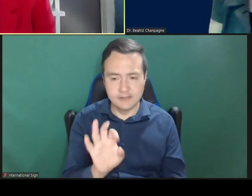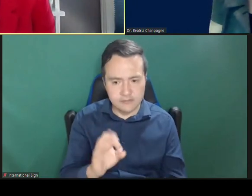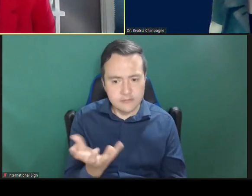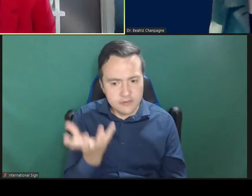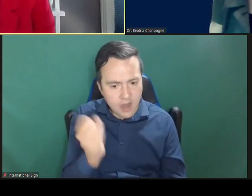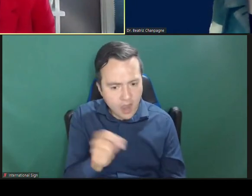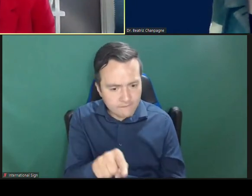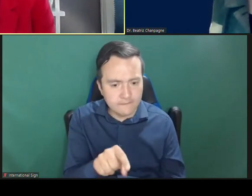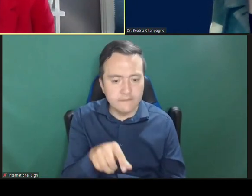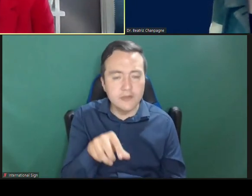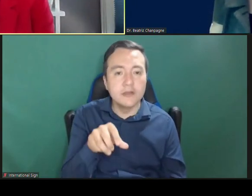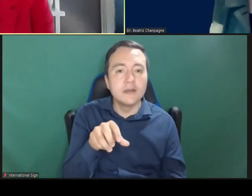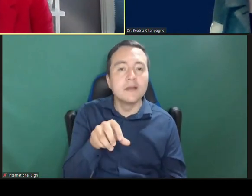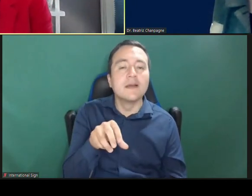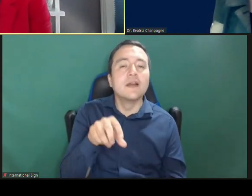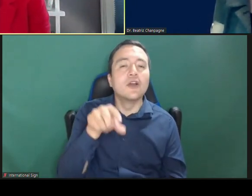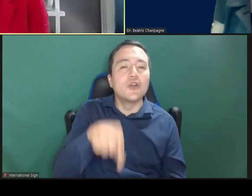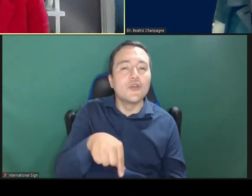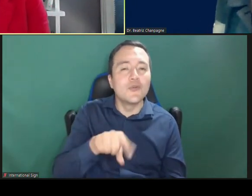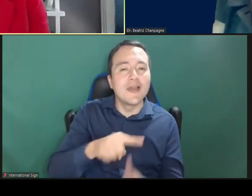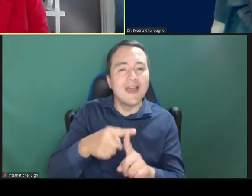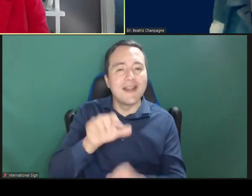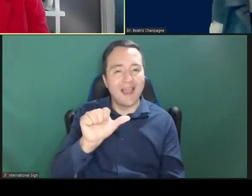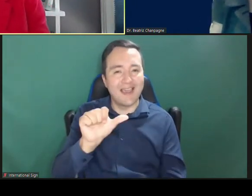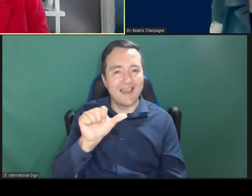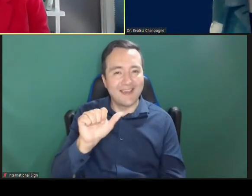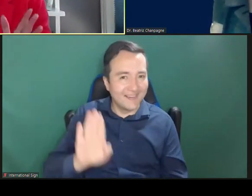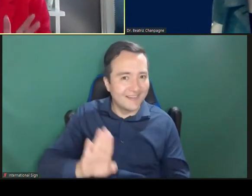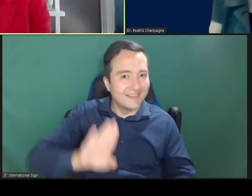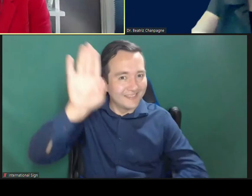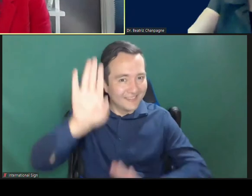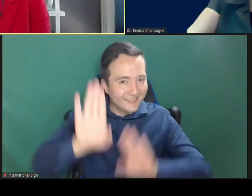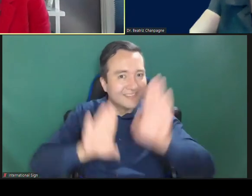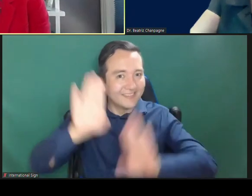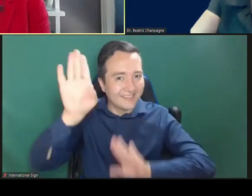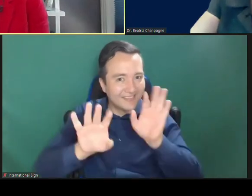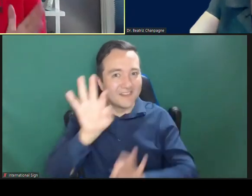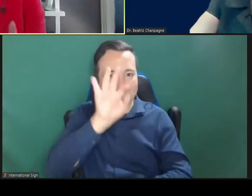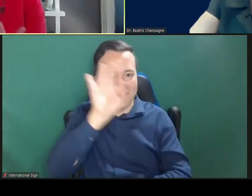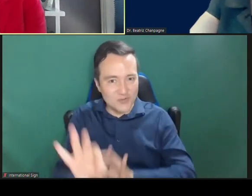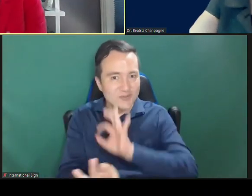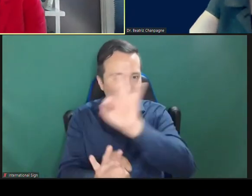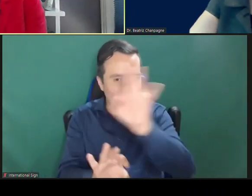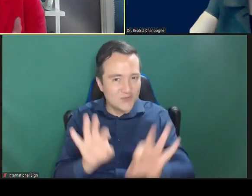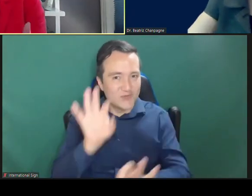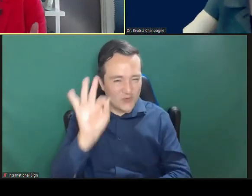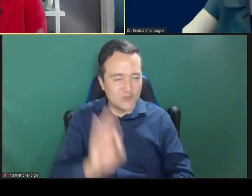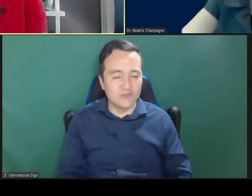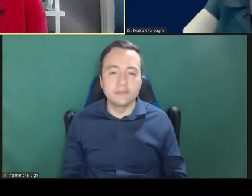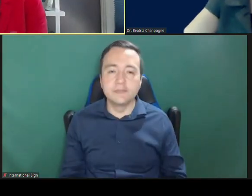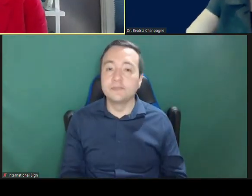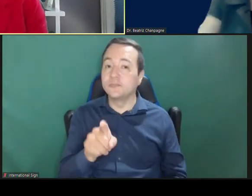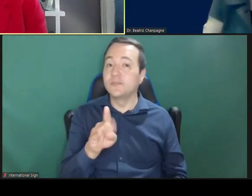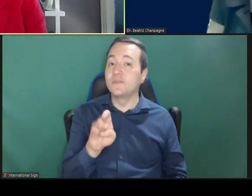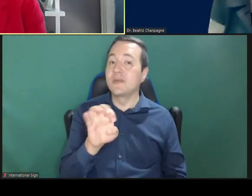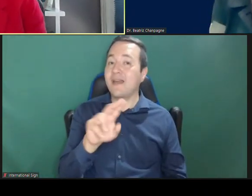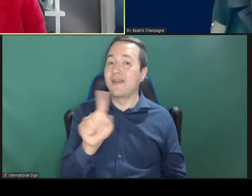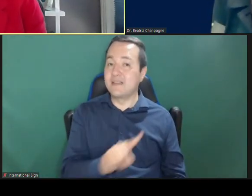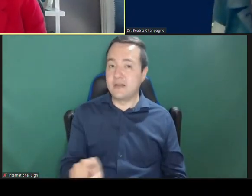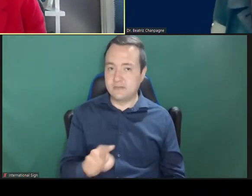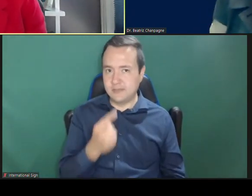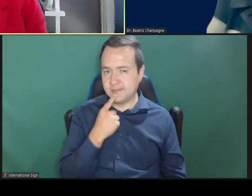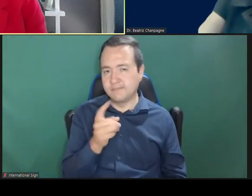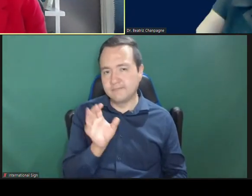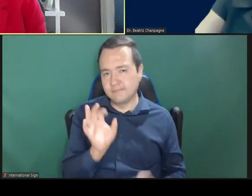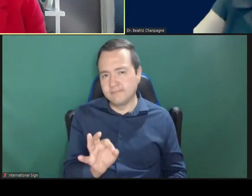que tenemos aquí en el que hay y bueno de lo que tú nos traes beatriz creo que no sabes alguno de los puntos que también los participantes nos